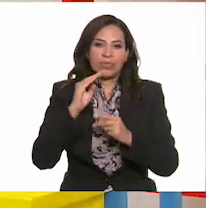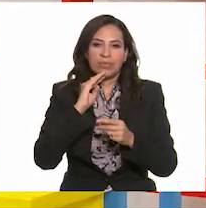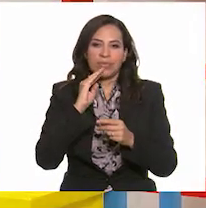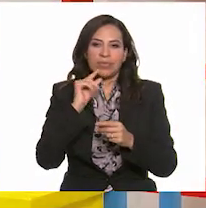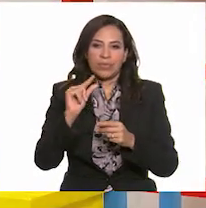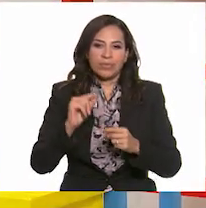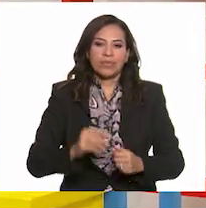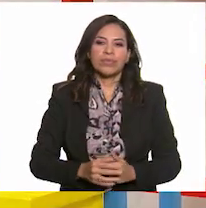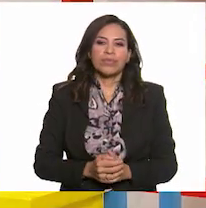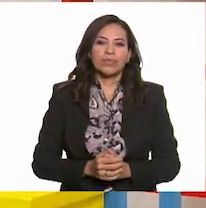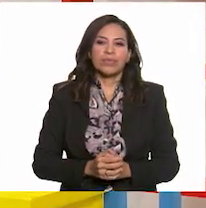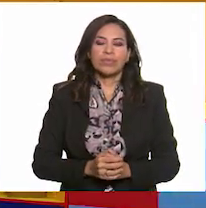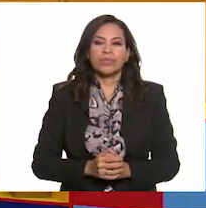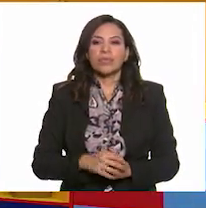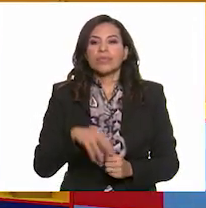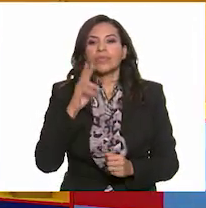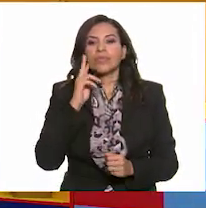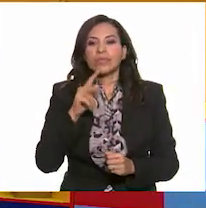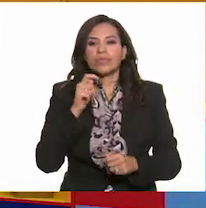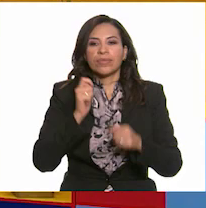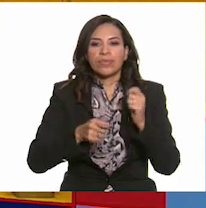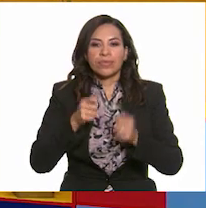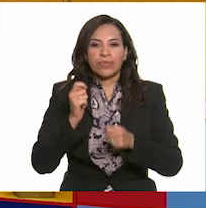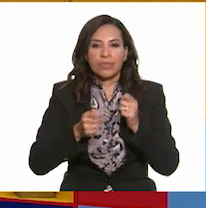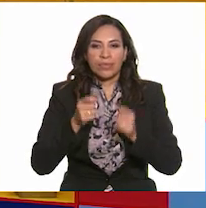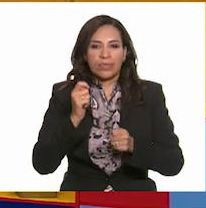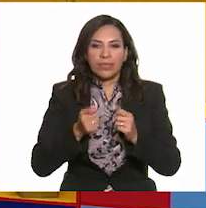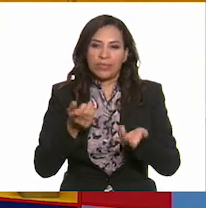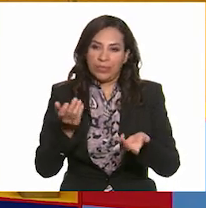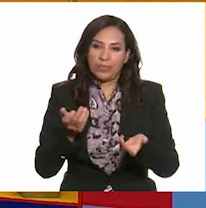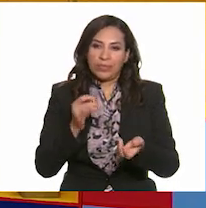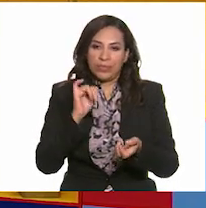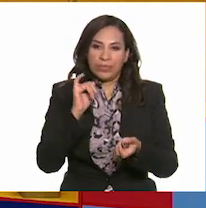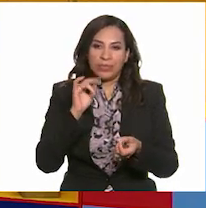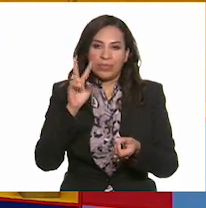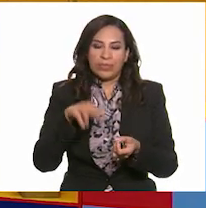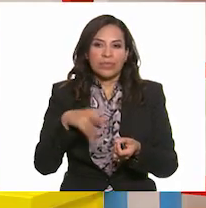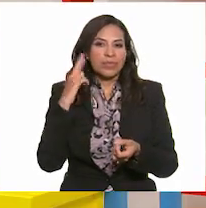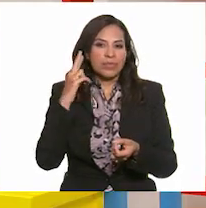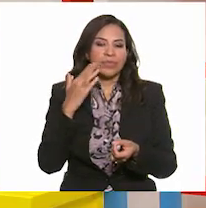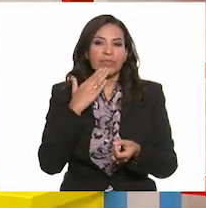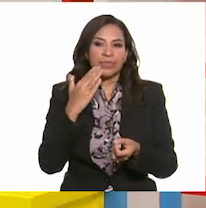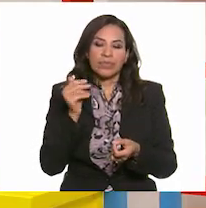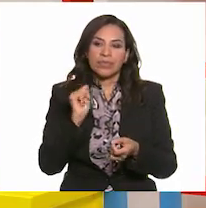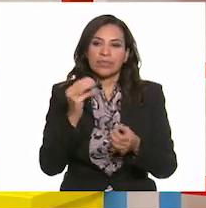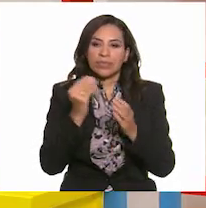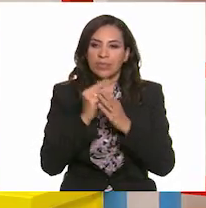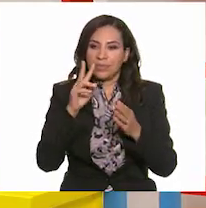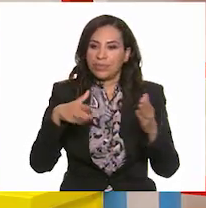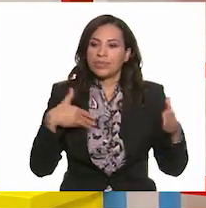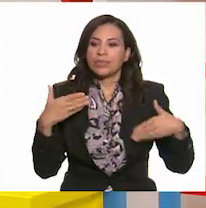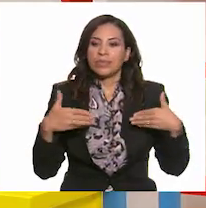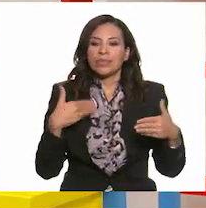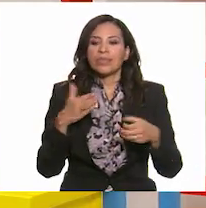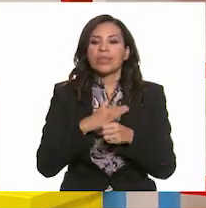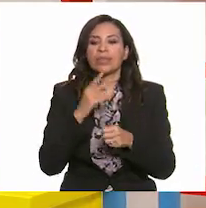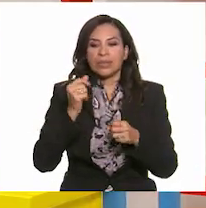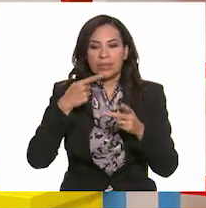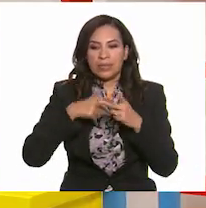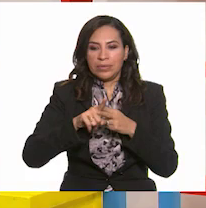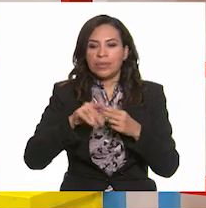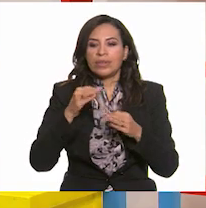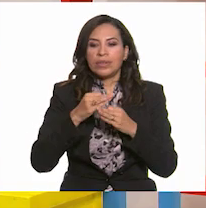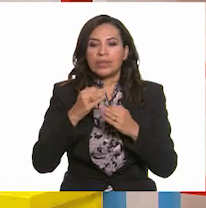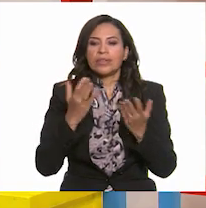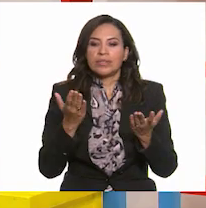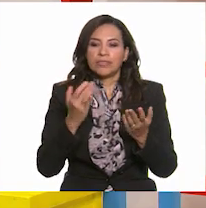un ratito. Y te vi que estabas tocando totalmente. Sí, ay, suena muy bien la clase y muy divertida. Pues, ¿por qué no comenzamos, maestra